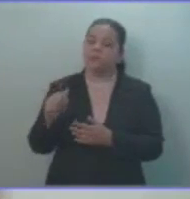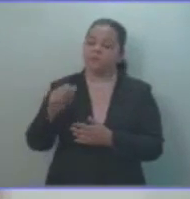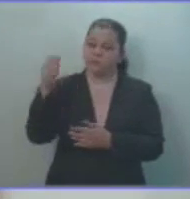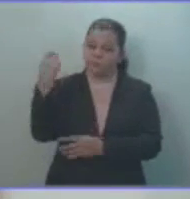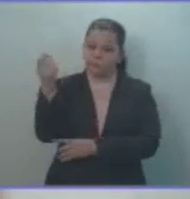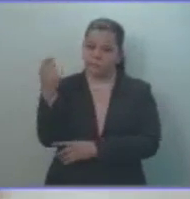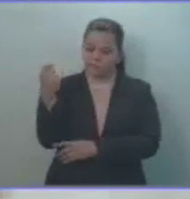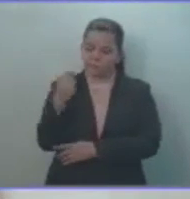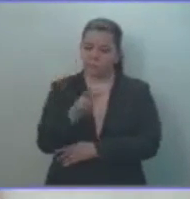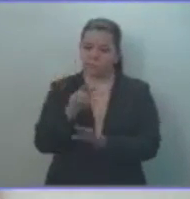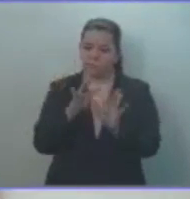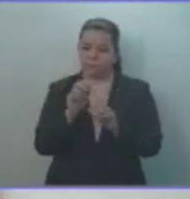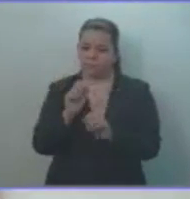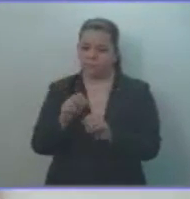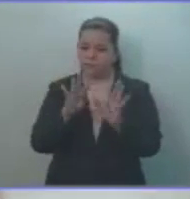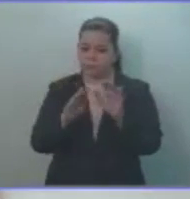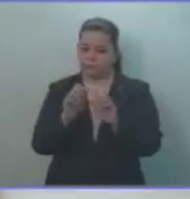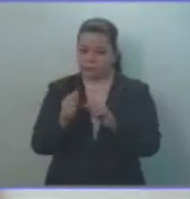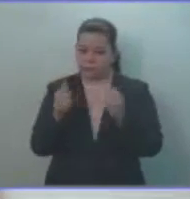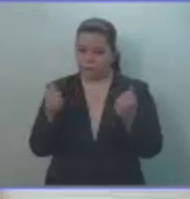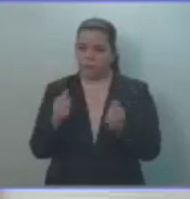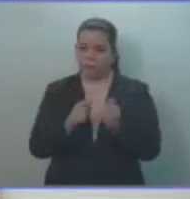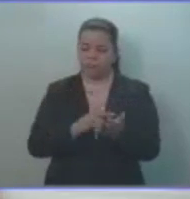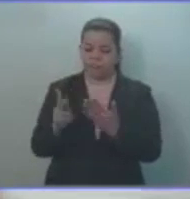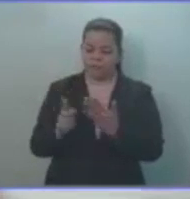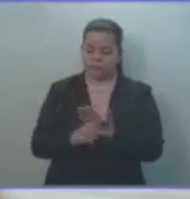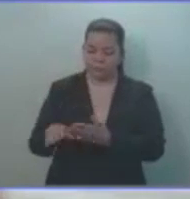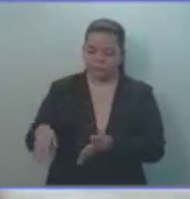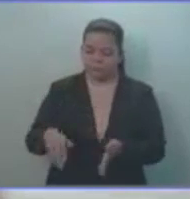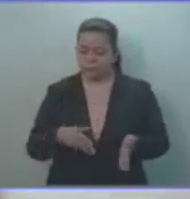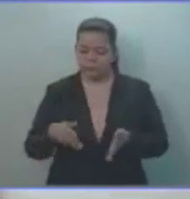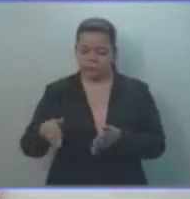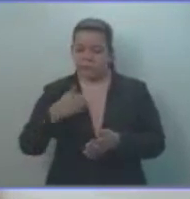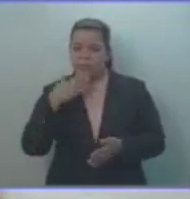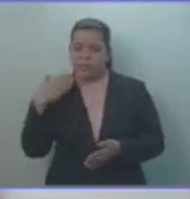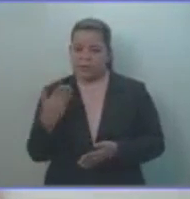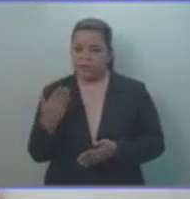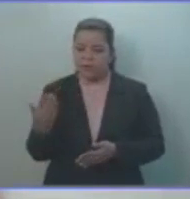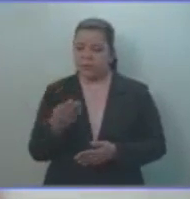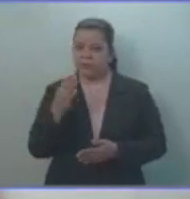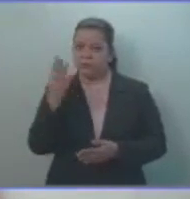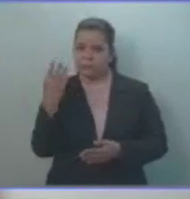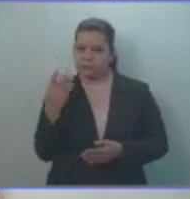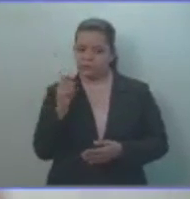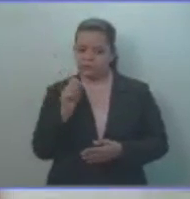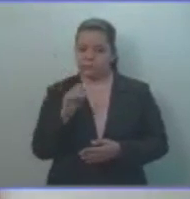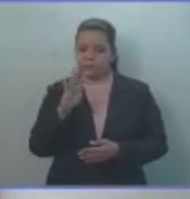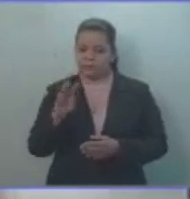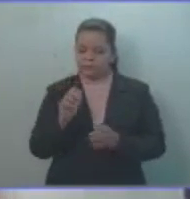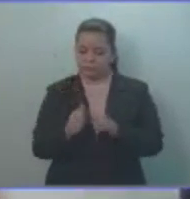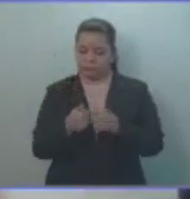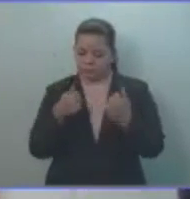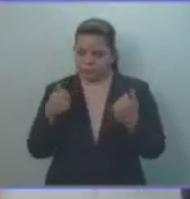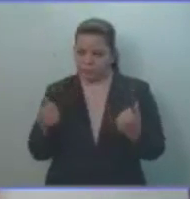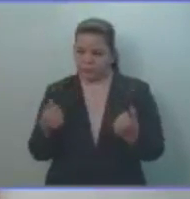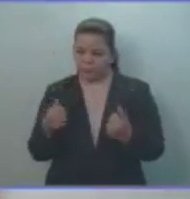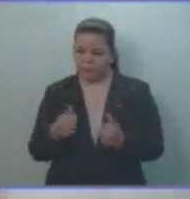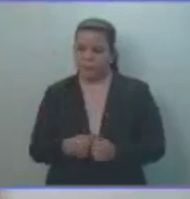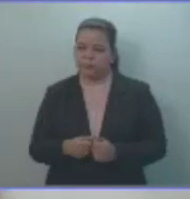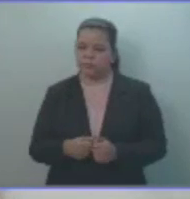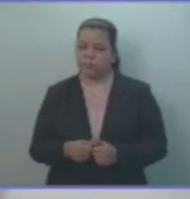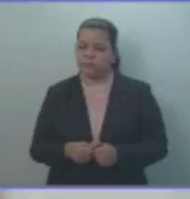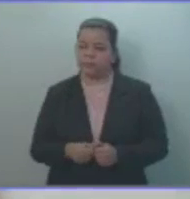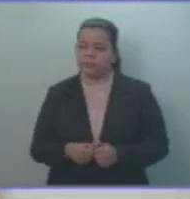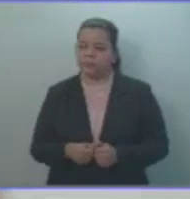29.9 millones. El programa de caminos rurales progresivos por 14.4 millones, entre